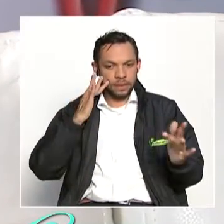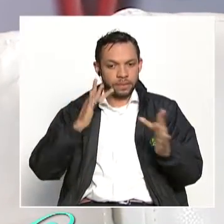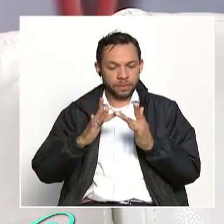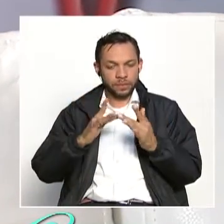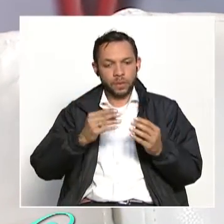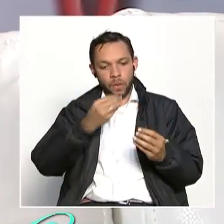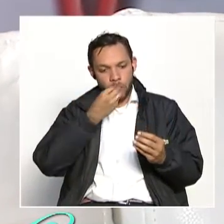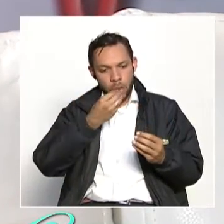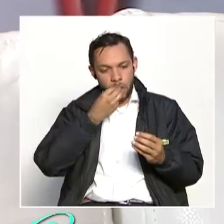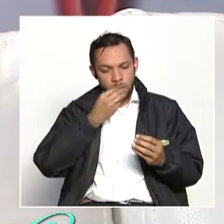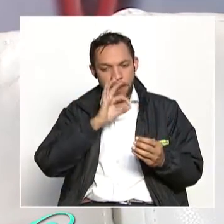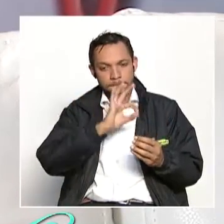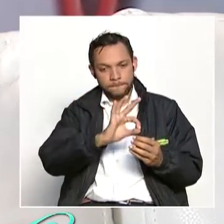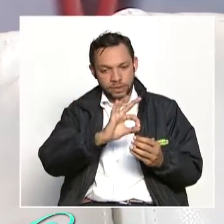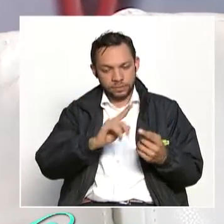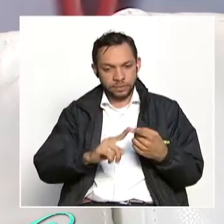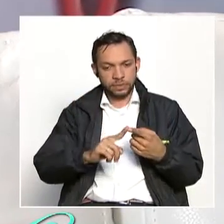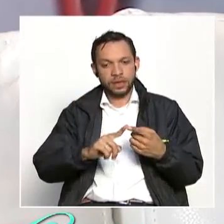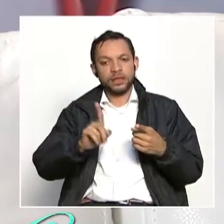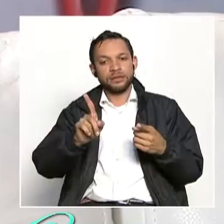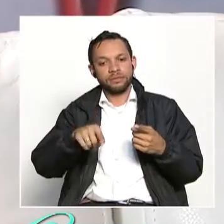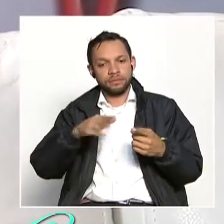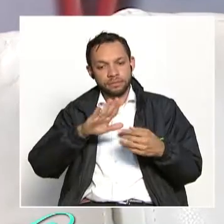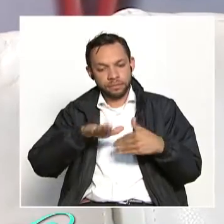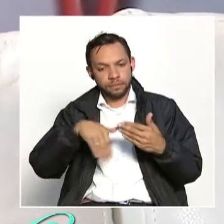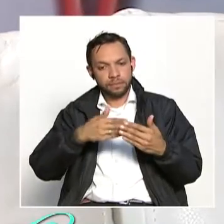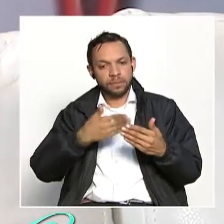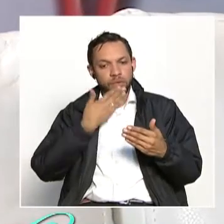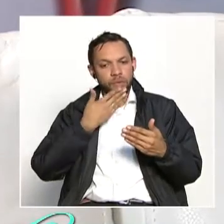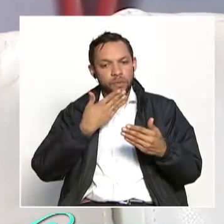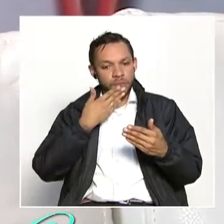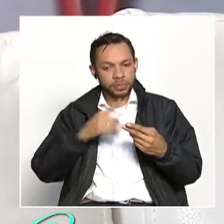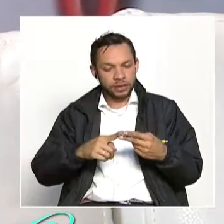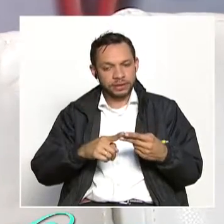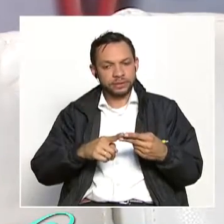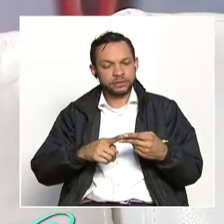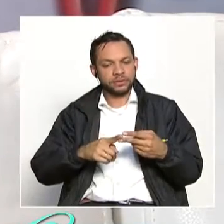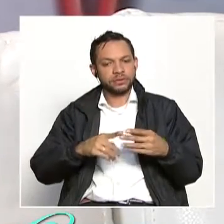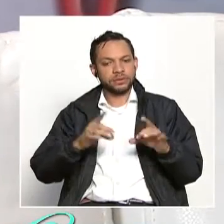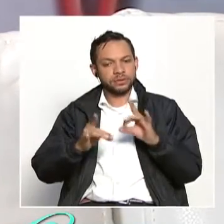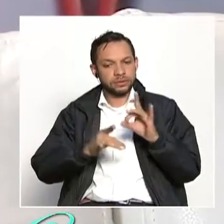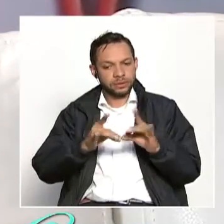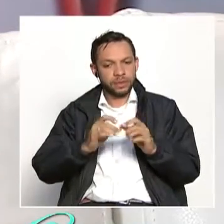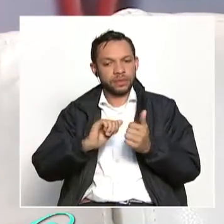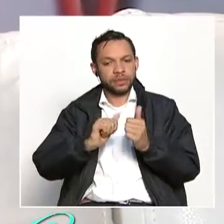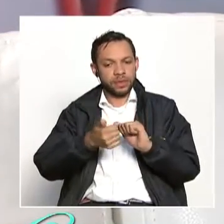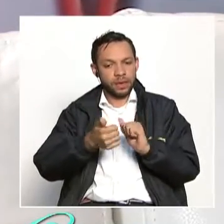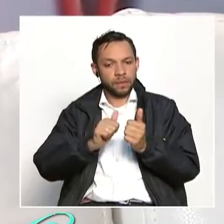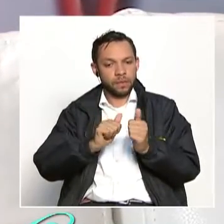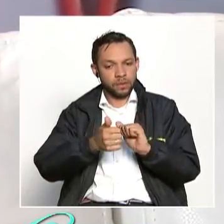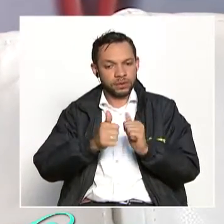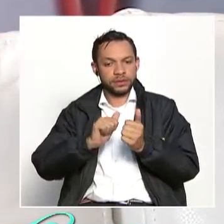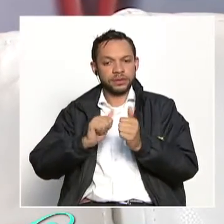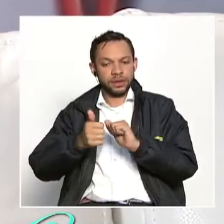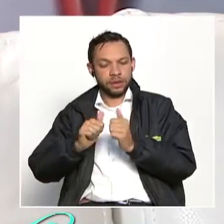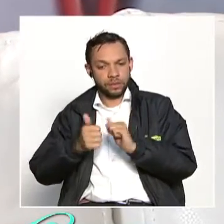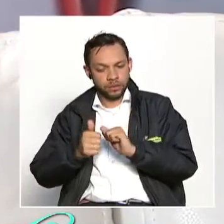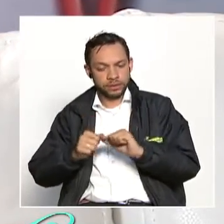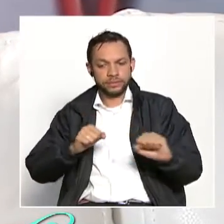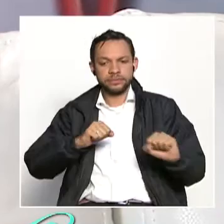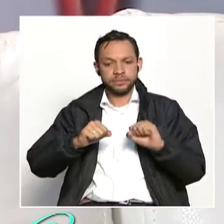alimentación y sobre todo con un buen nivel de ejercicio físico diario.